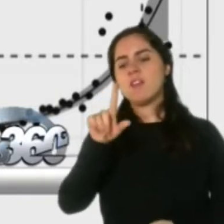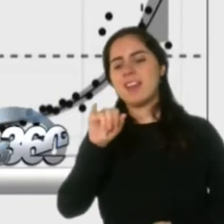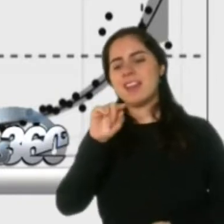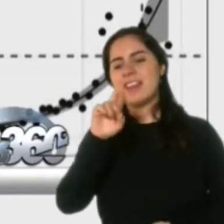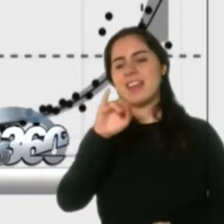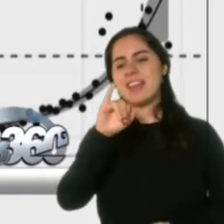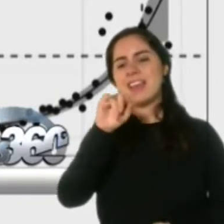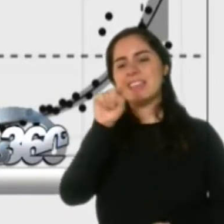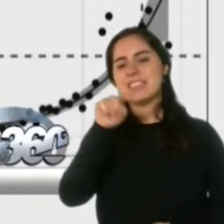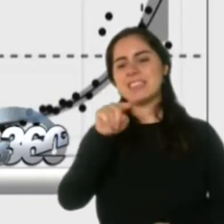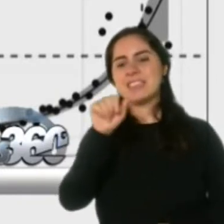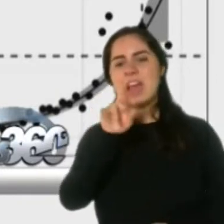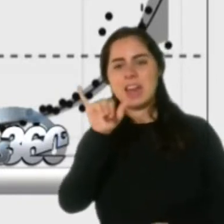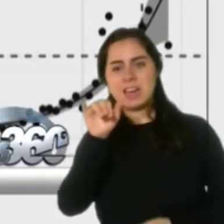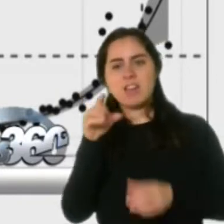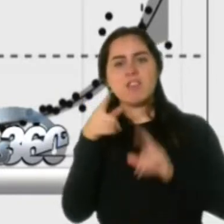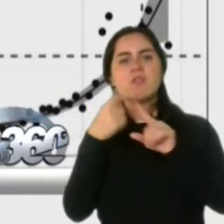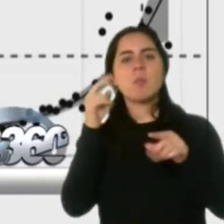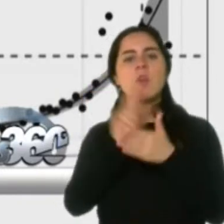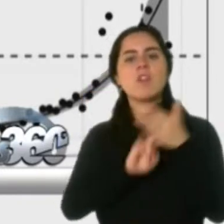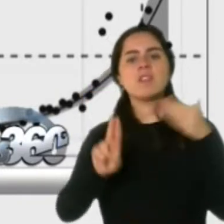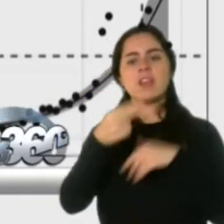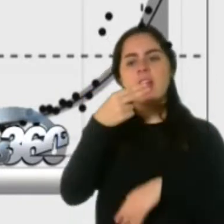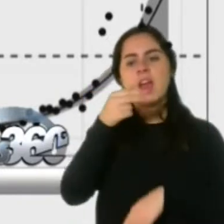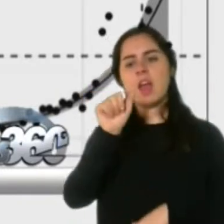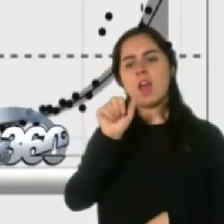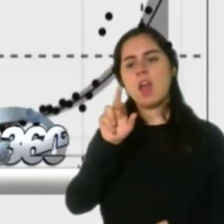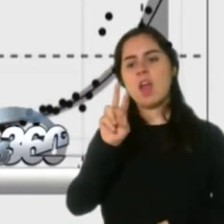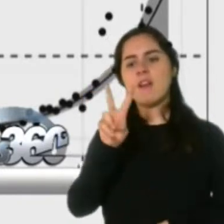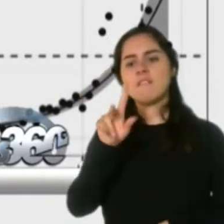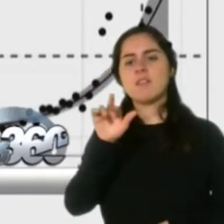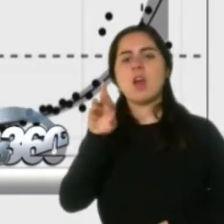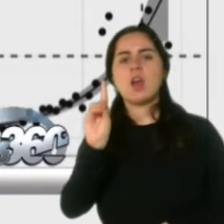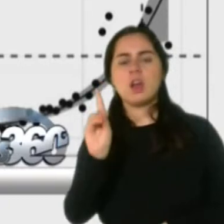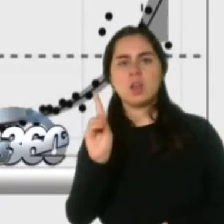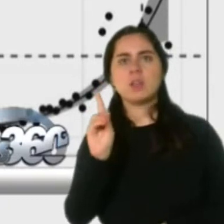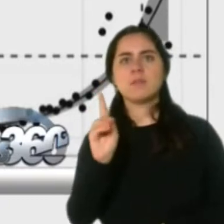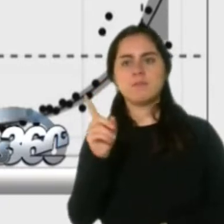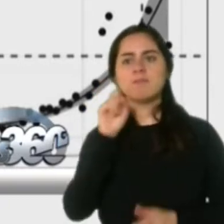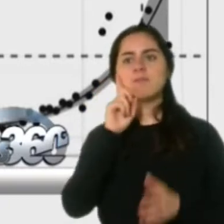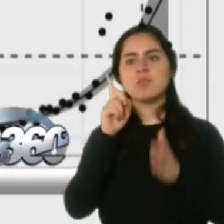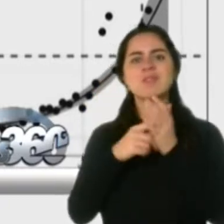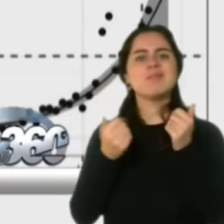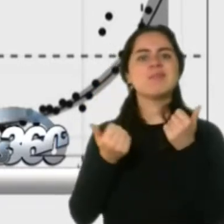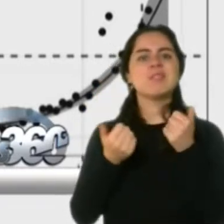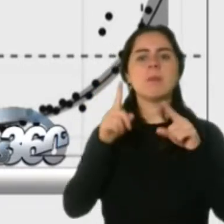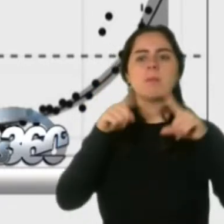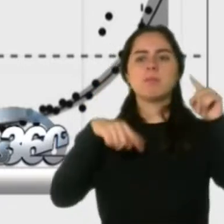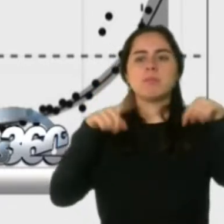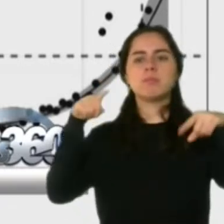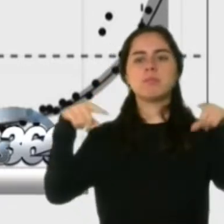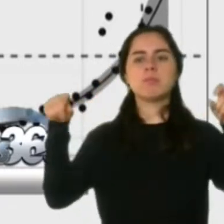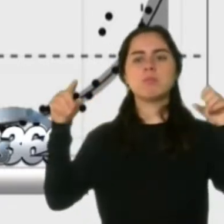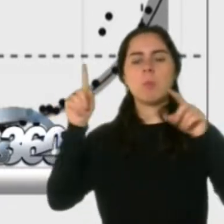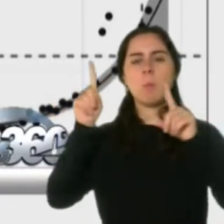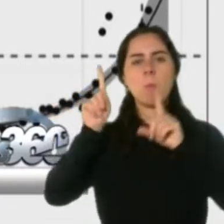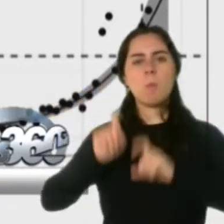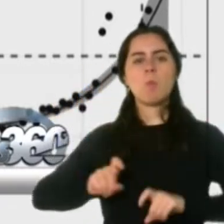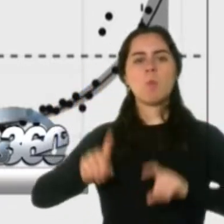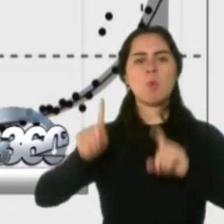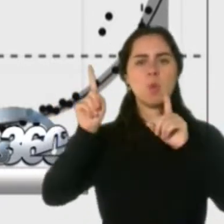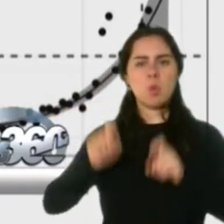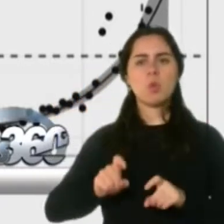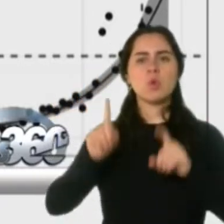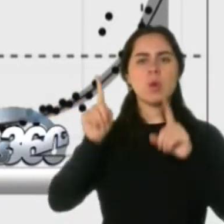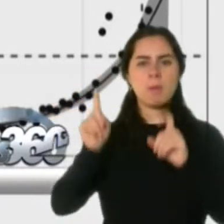de la Universidad de Harvard, donde pueden ver la variabilidad que había de muestras al principio, y